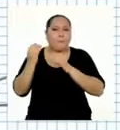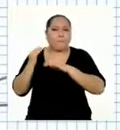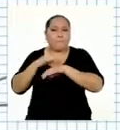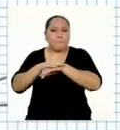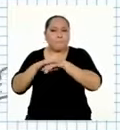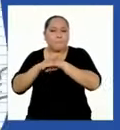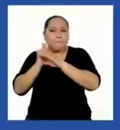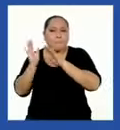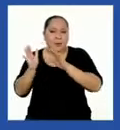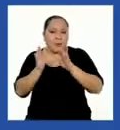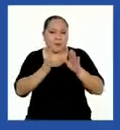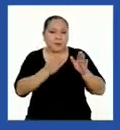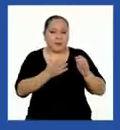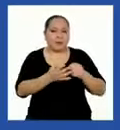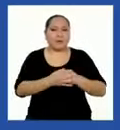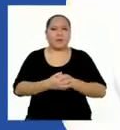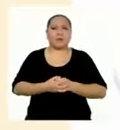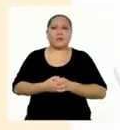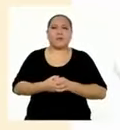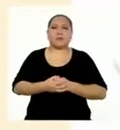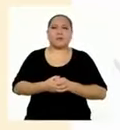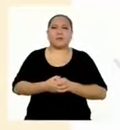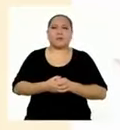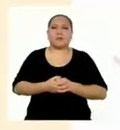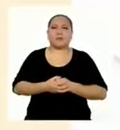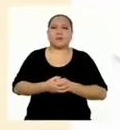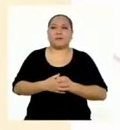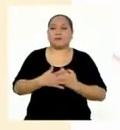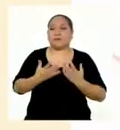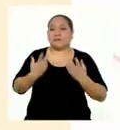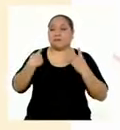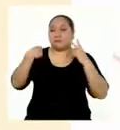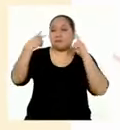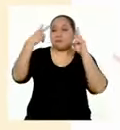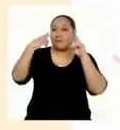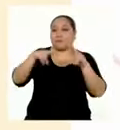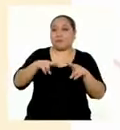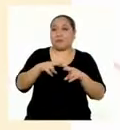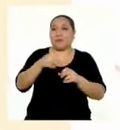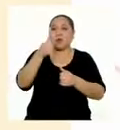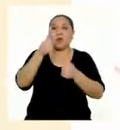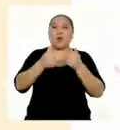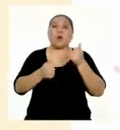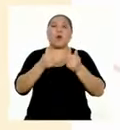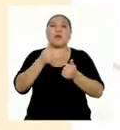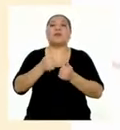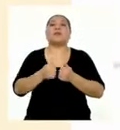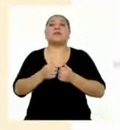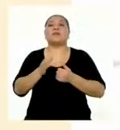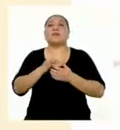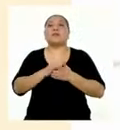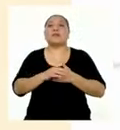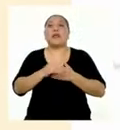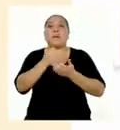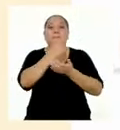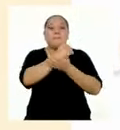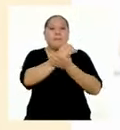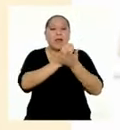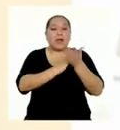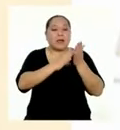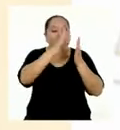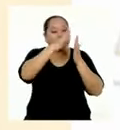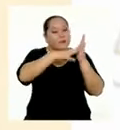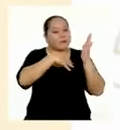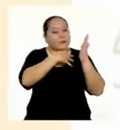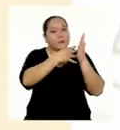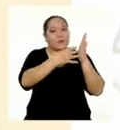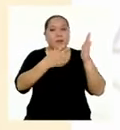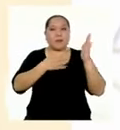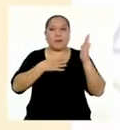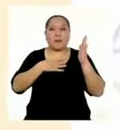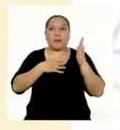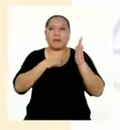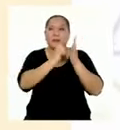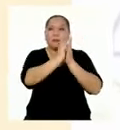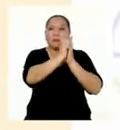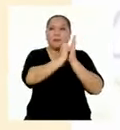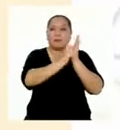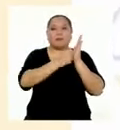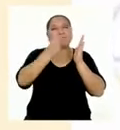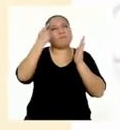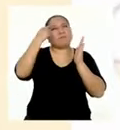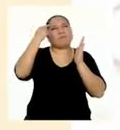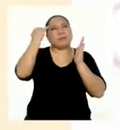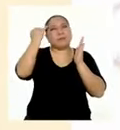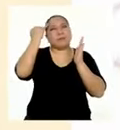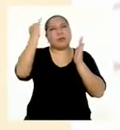de planificación? Pues determiné la estructura de mi texto. Planteé ideas para mi introducción. Pensé